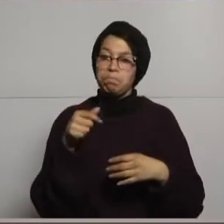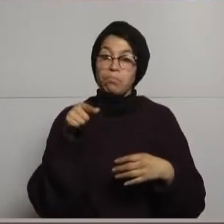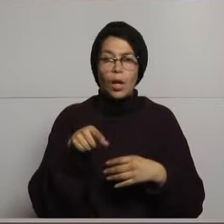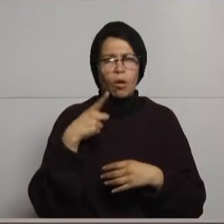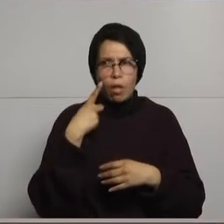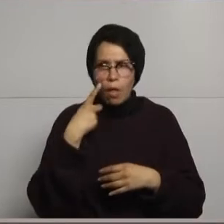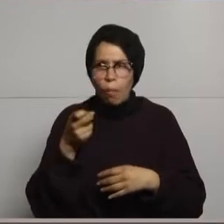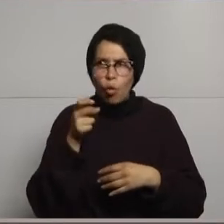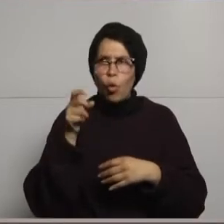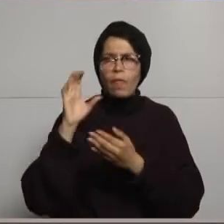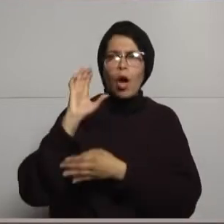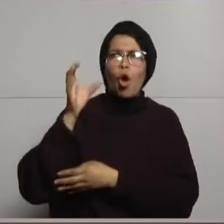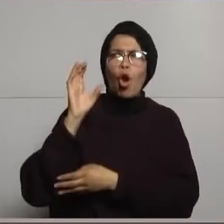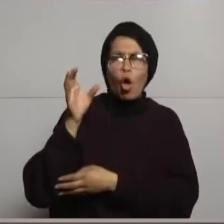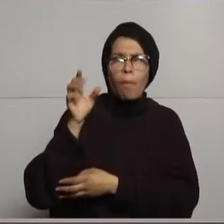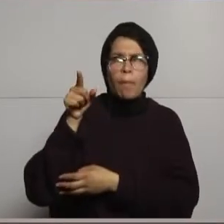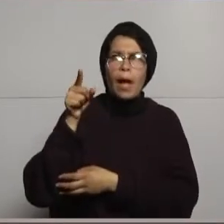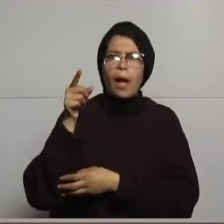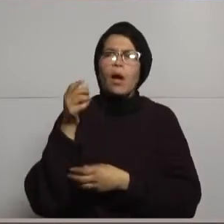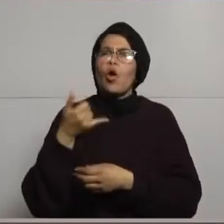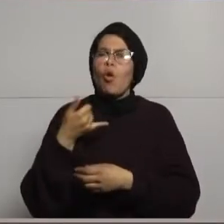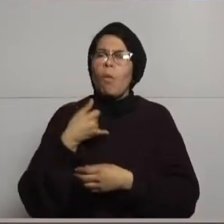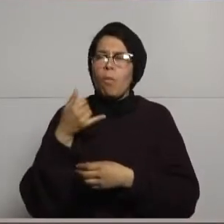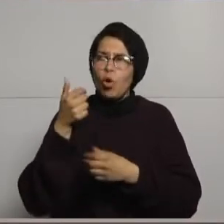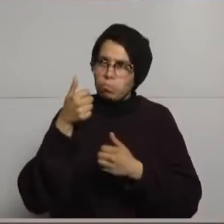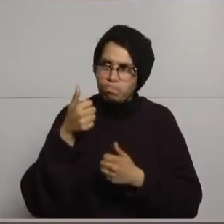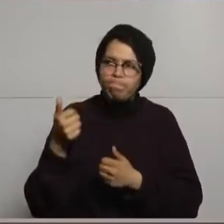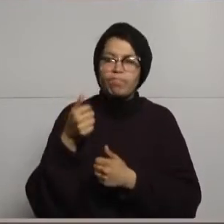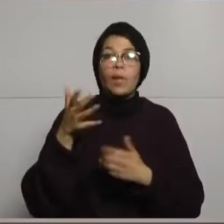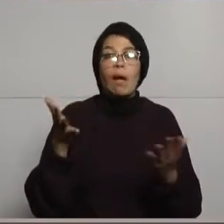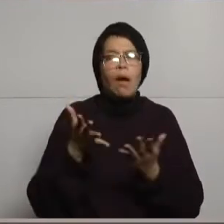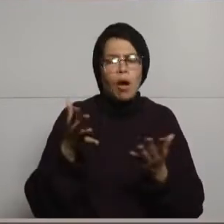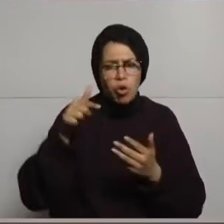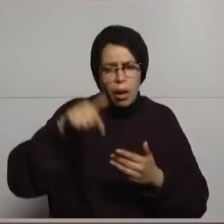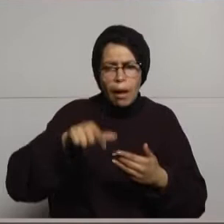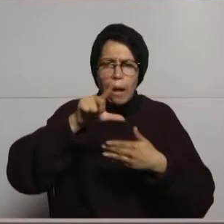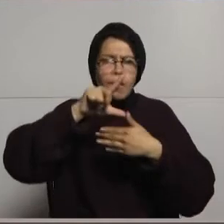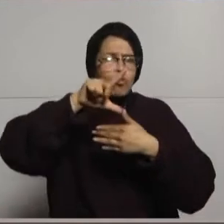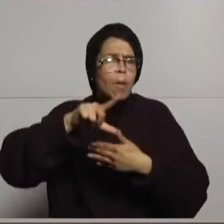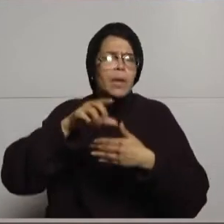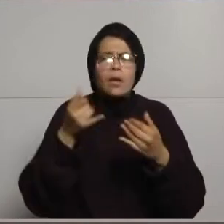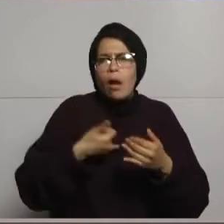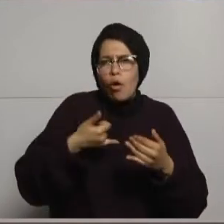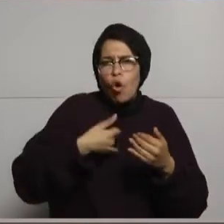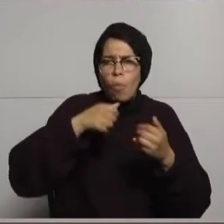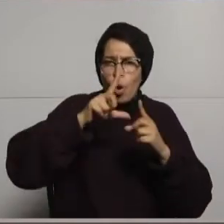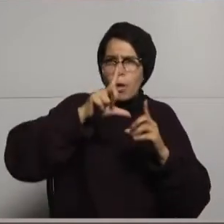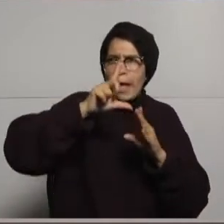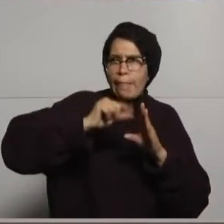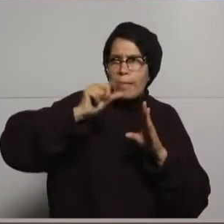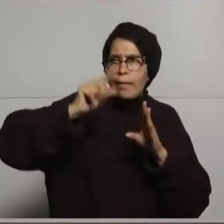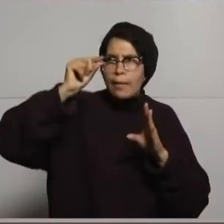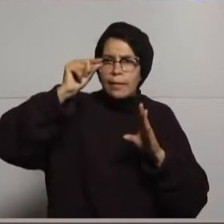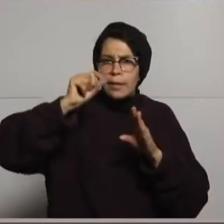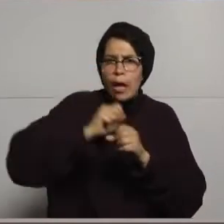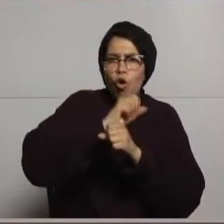que nos cuentes un poco cómo surgió el tema de frenar la curva, principalmente acá en Latinoamérica. ¿Qué diferencias pudiste ver de cuando surgió